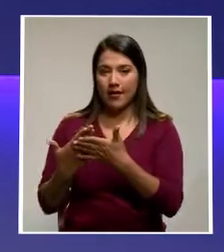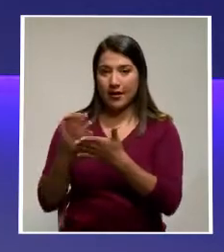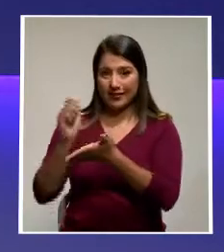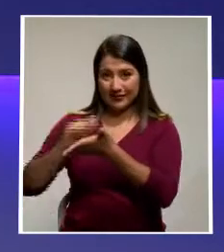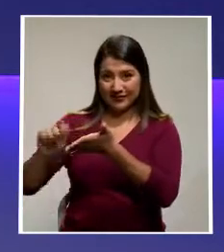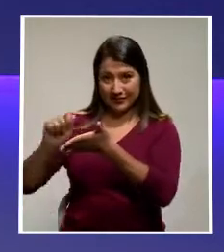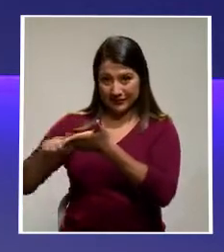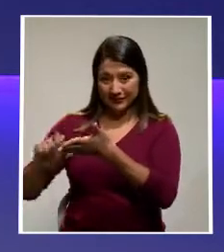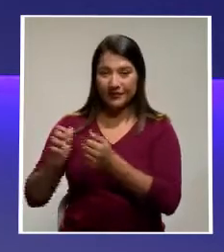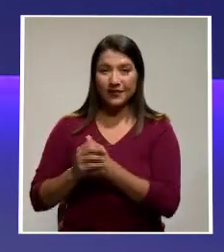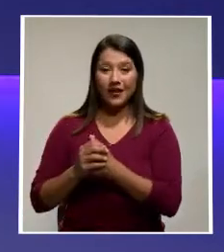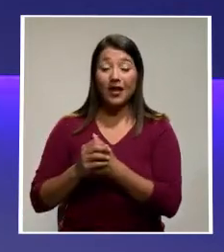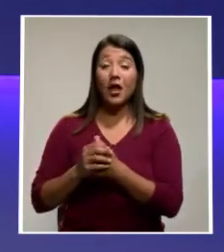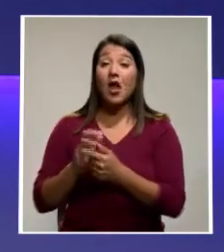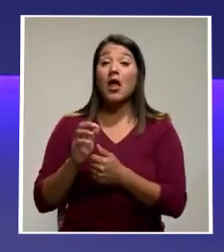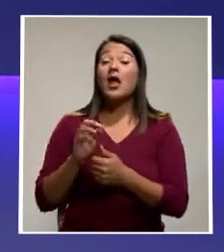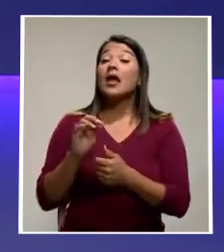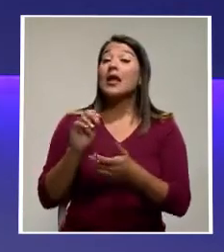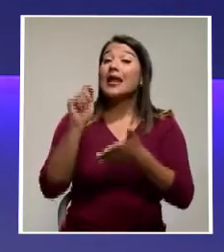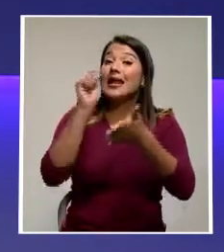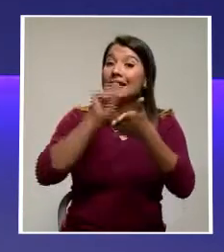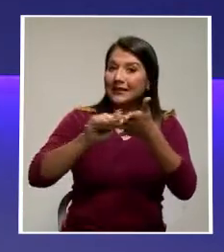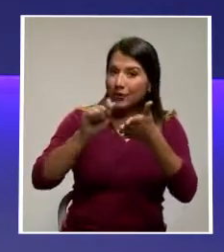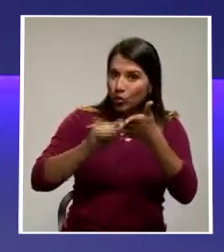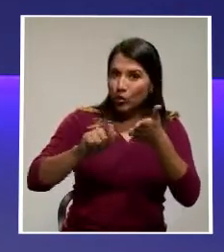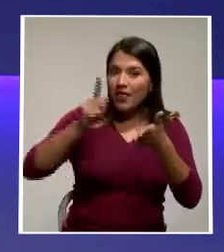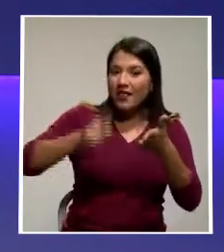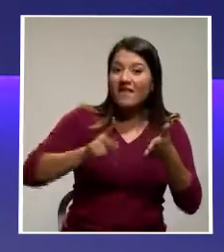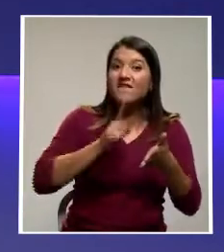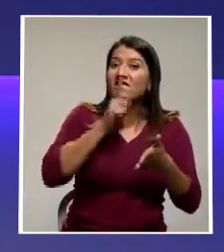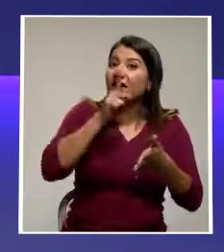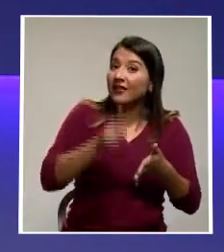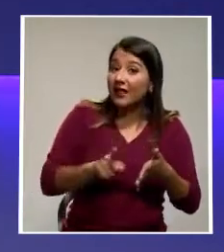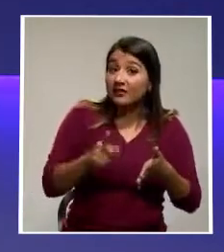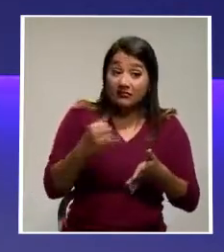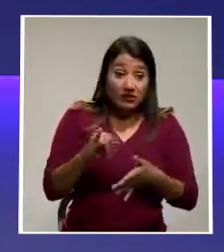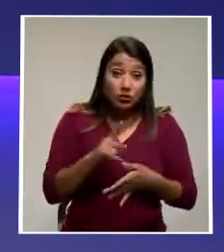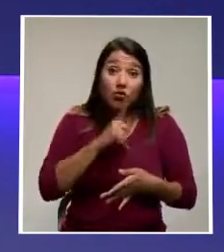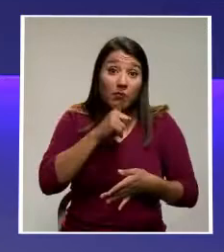es verdad o no es. Y en esa